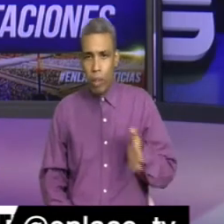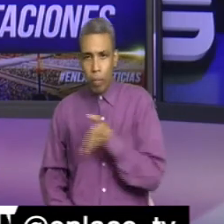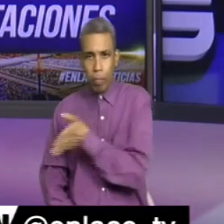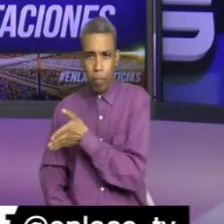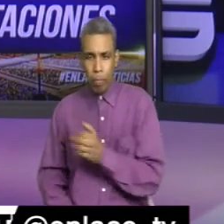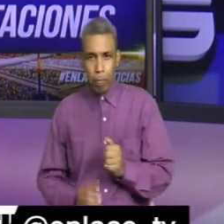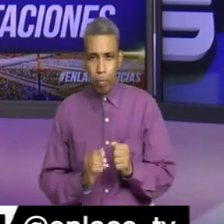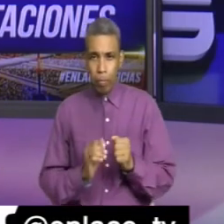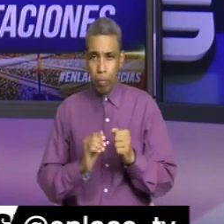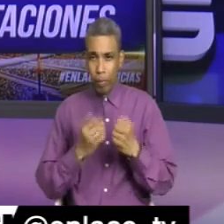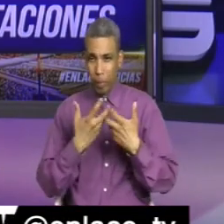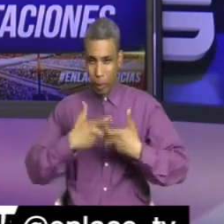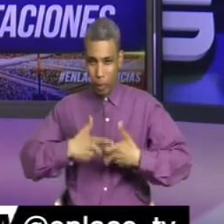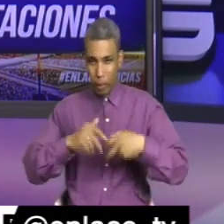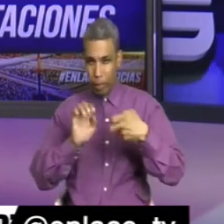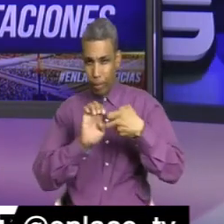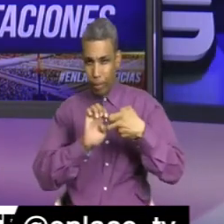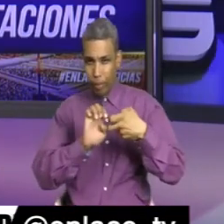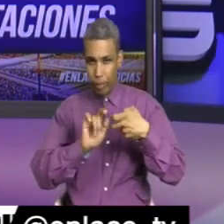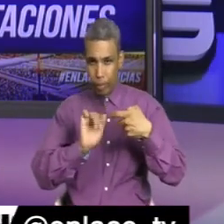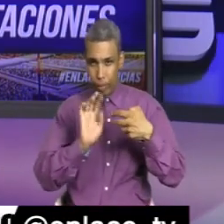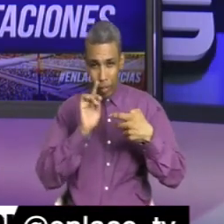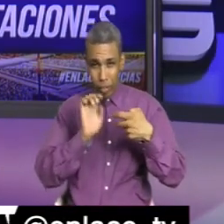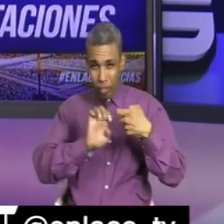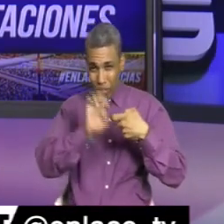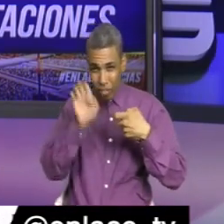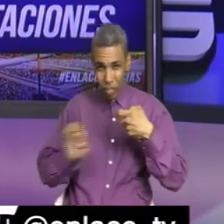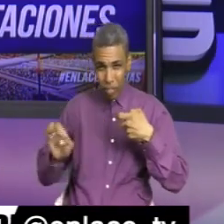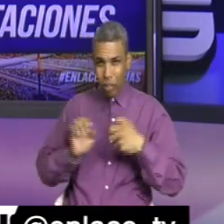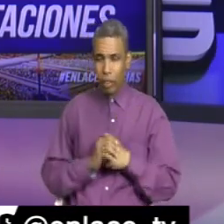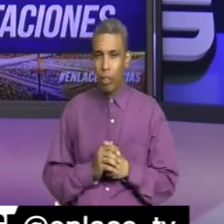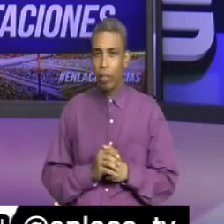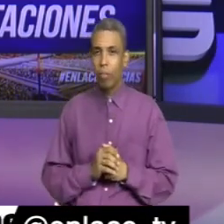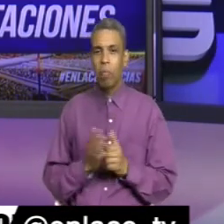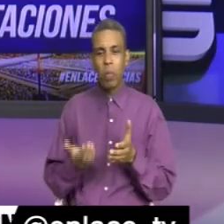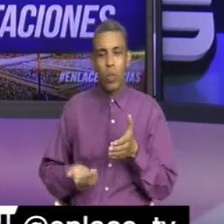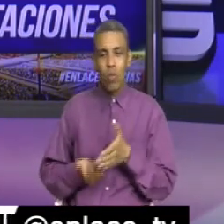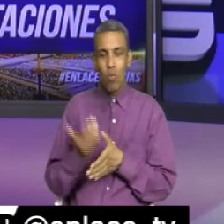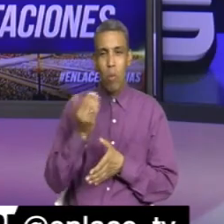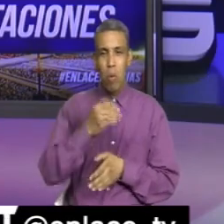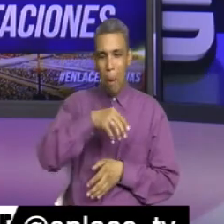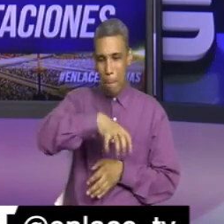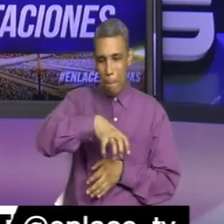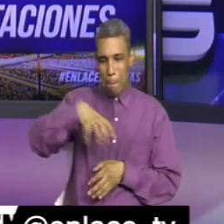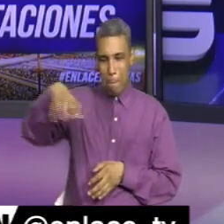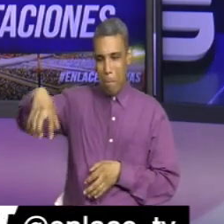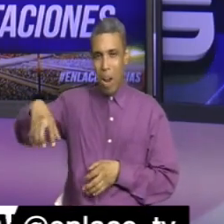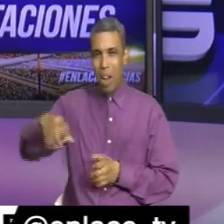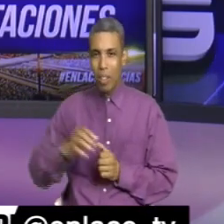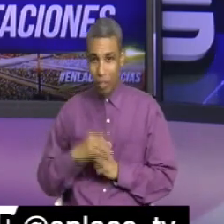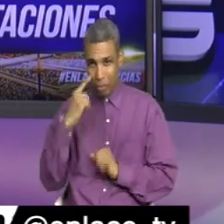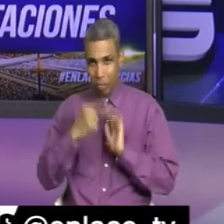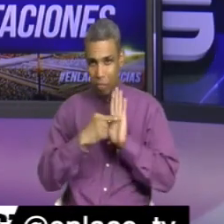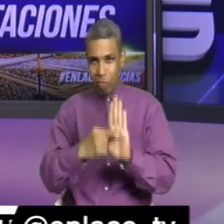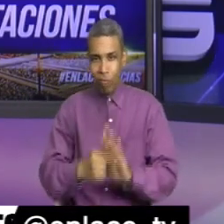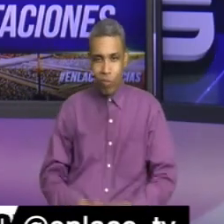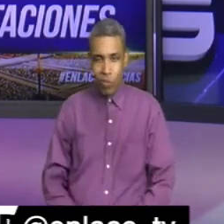nuevas estaciones con las que buscan prestar un mejor servicio a los ciudadanos. Las subestaciones son Parnaso y Buenos